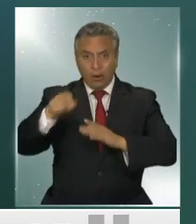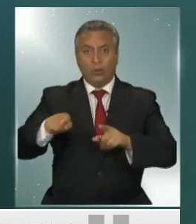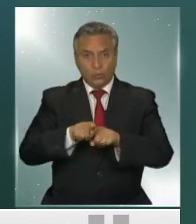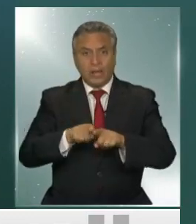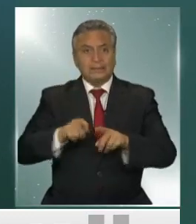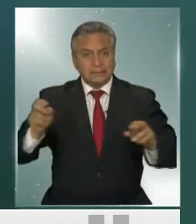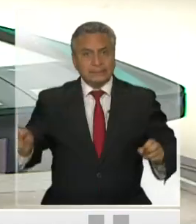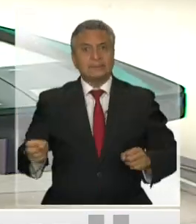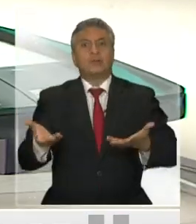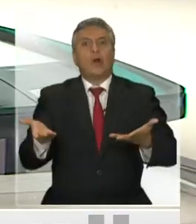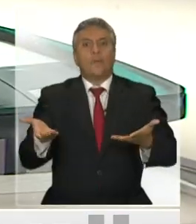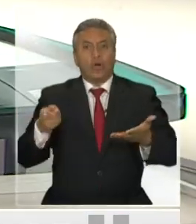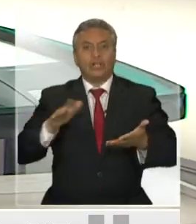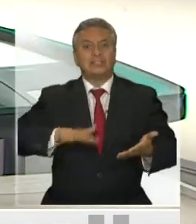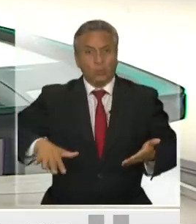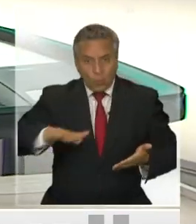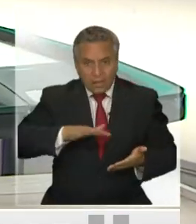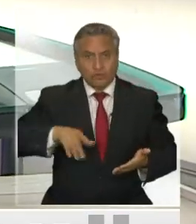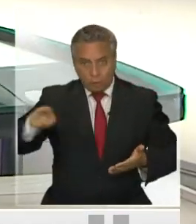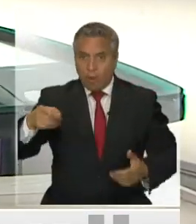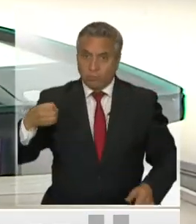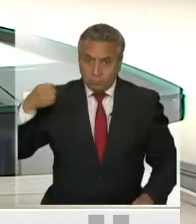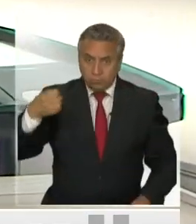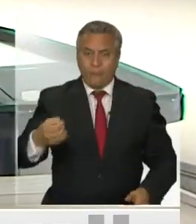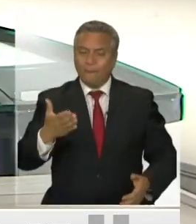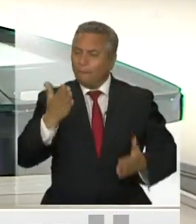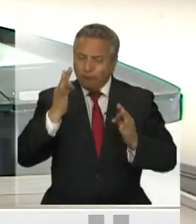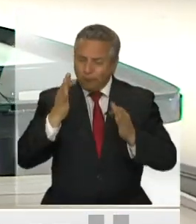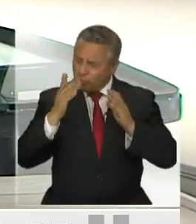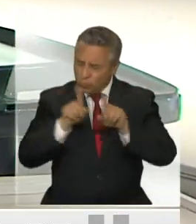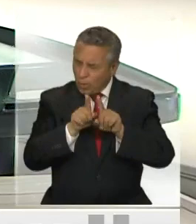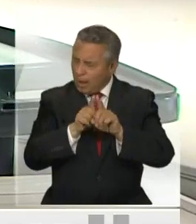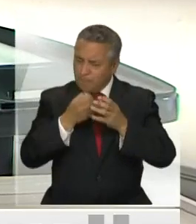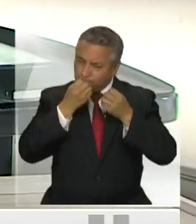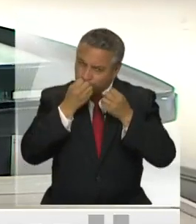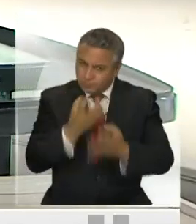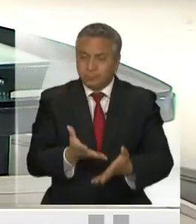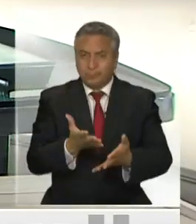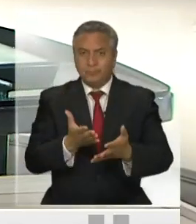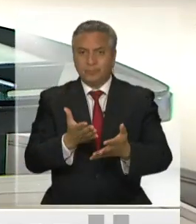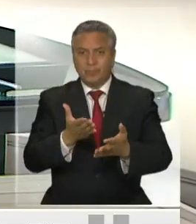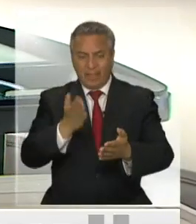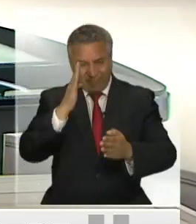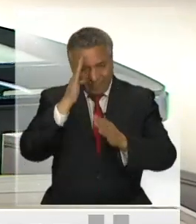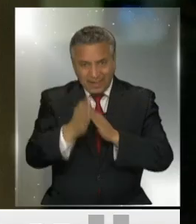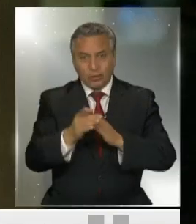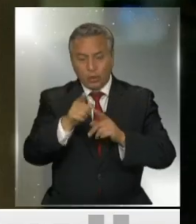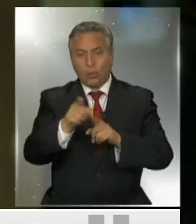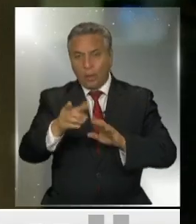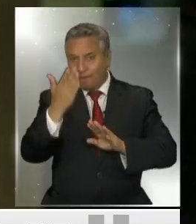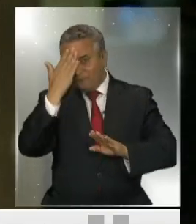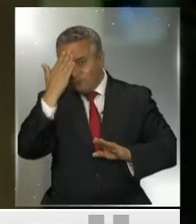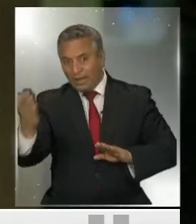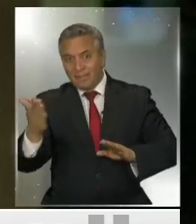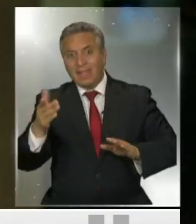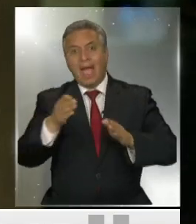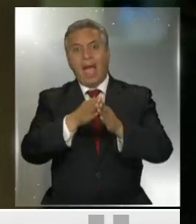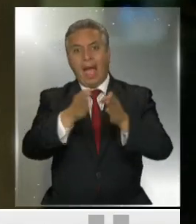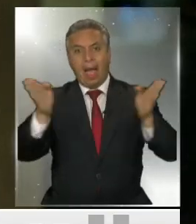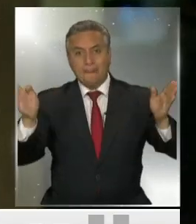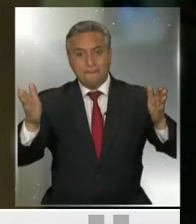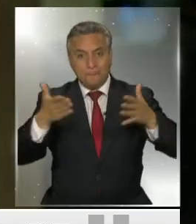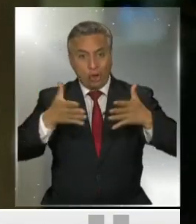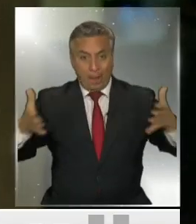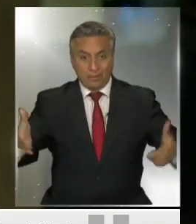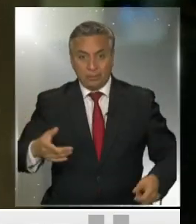salvar esta situación en conversaciones francas y directas por ejemplo y el llamado al frente amplio se hacía todo el mundo nosotros